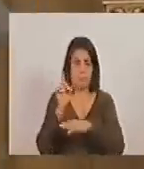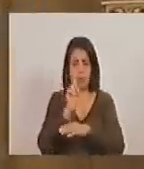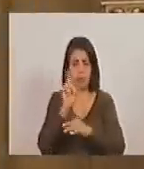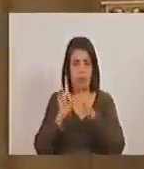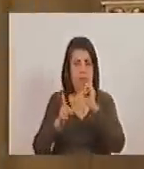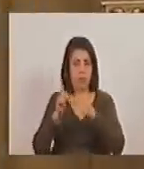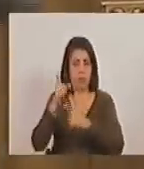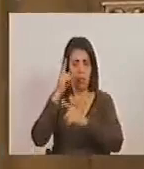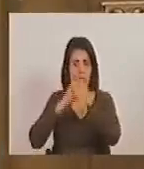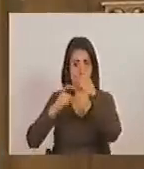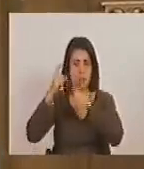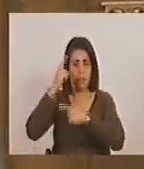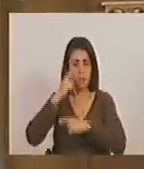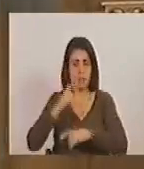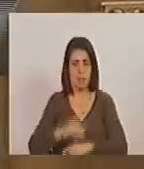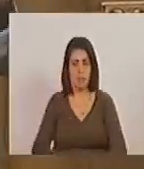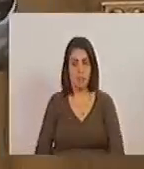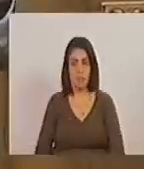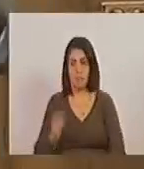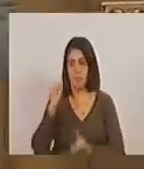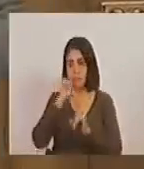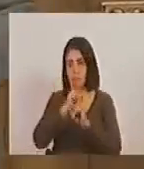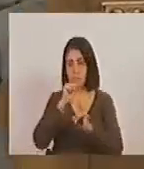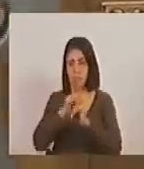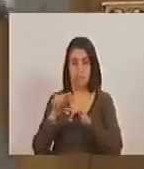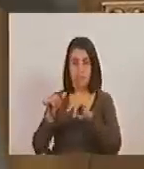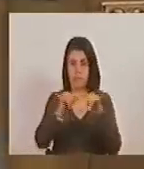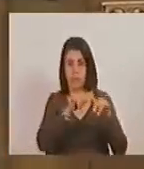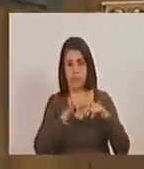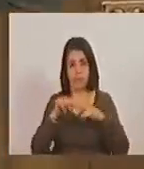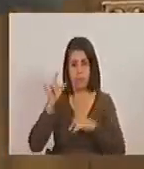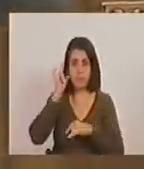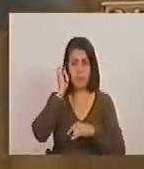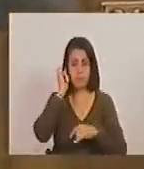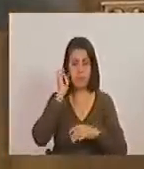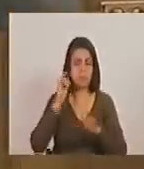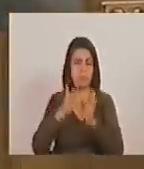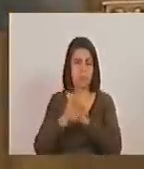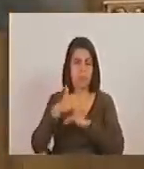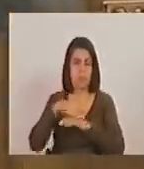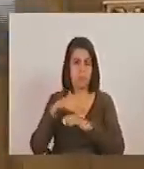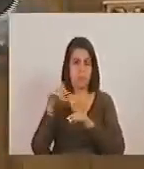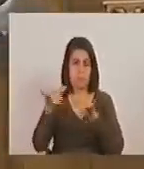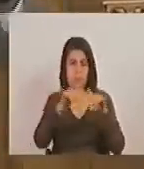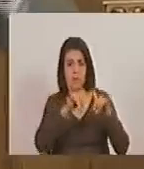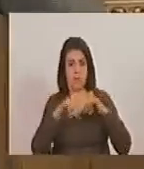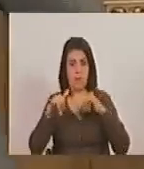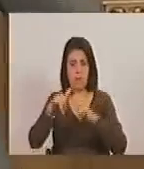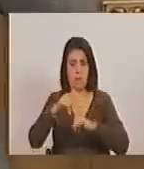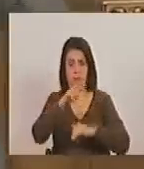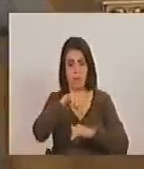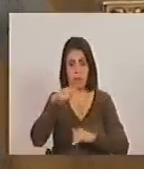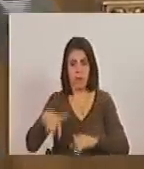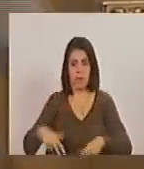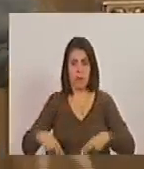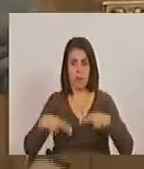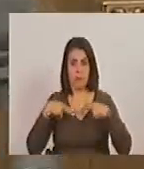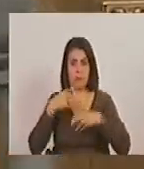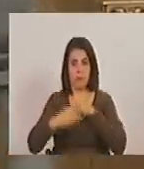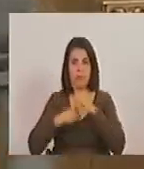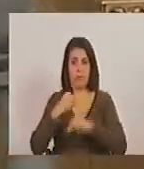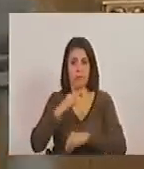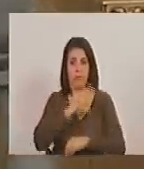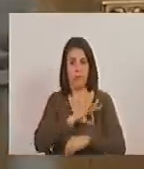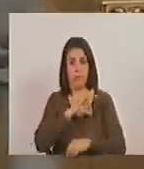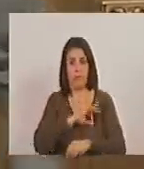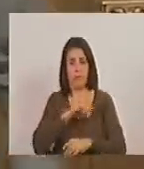nos enseñó Argelia es que la lucha por la igualdad de la mujer forma parte de la lucha por la igualdad de los seres humanos en la construcción de